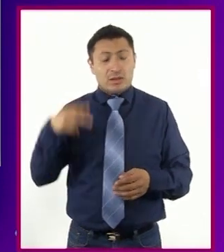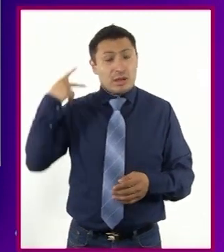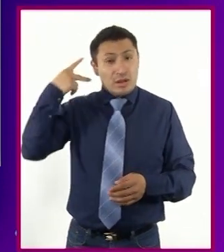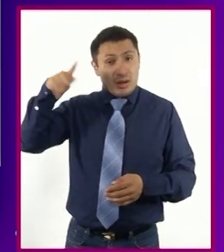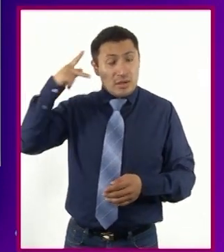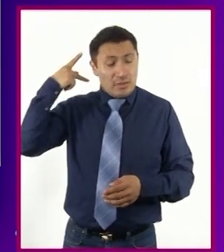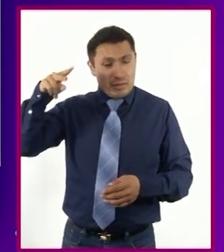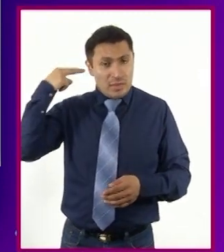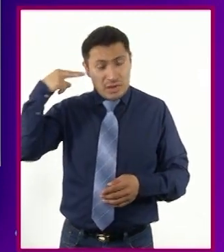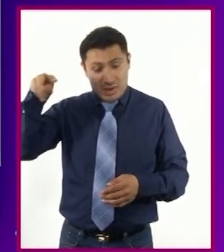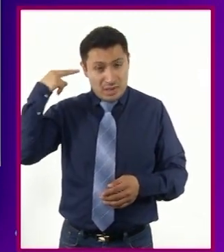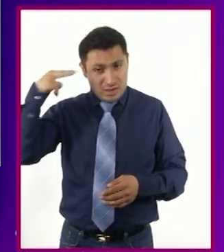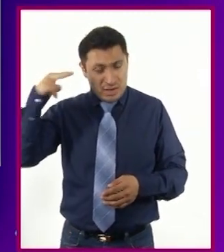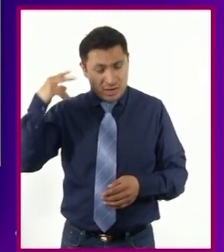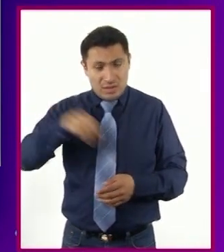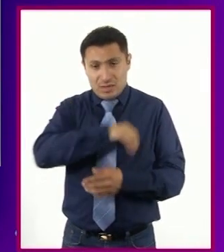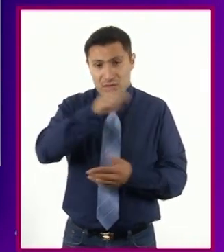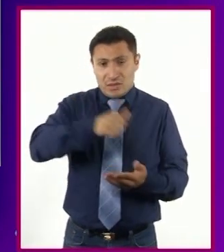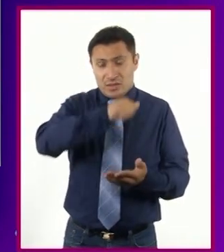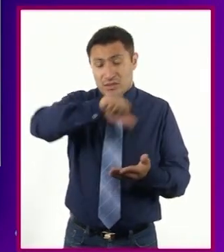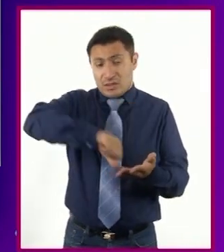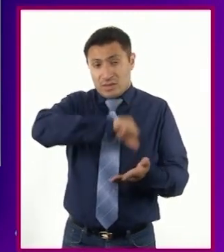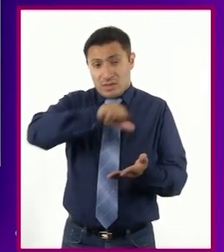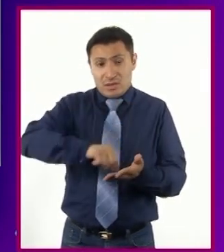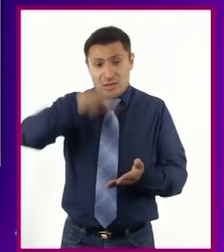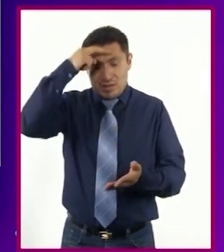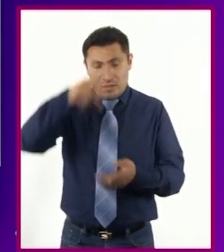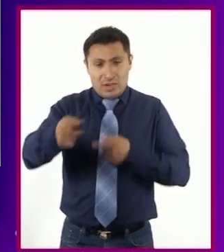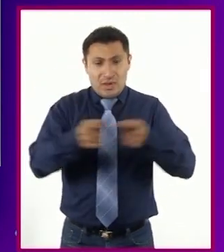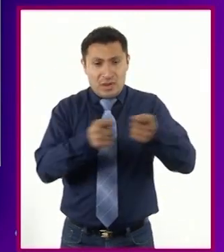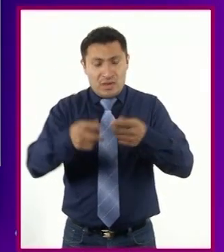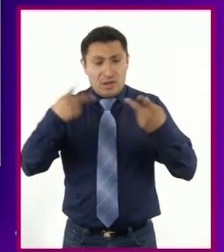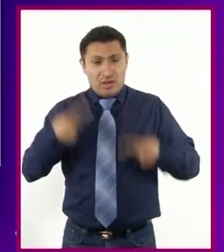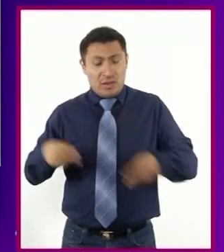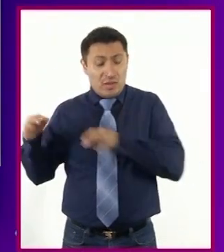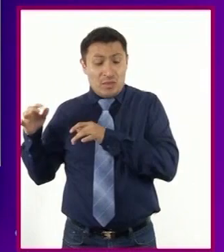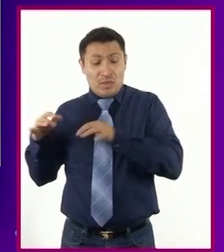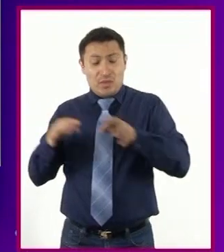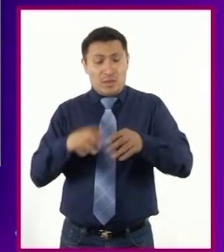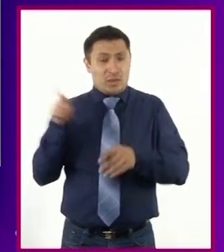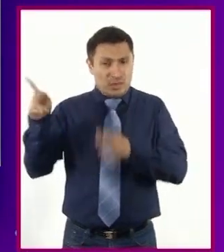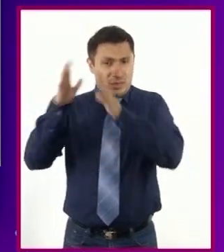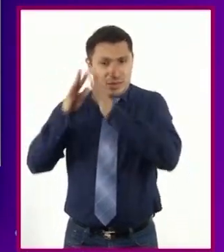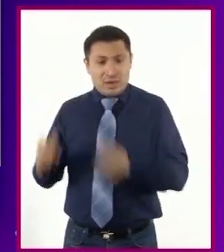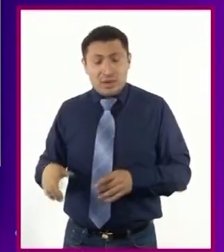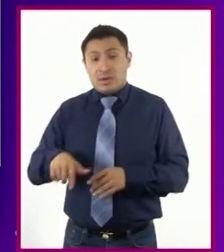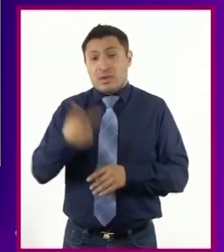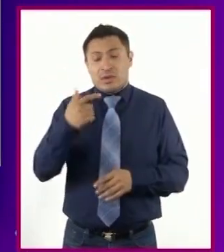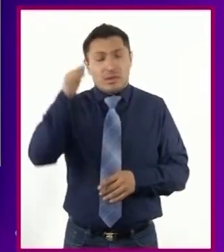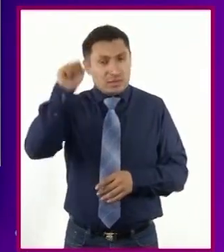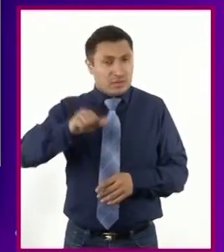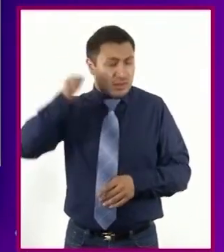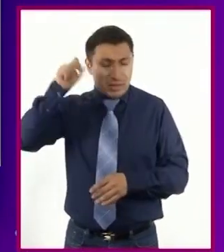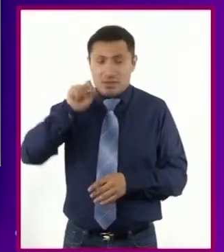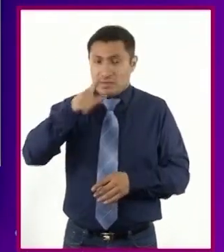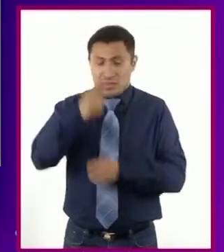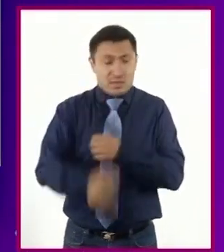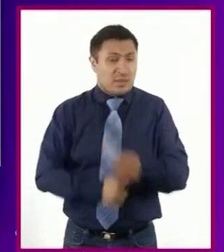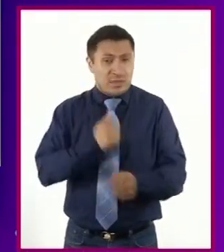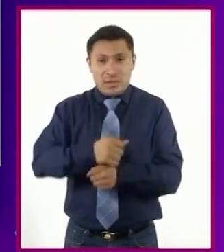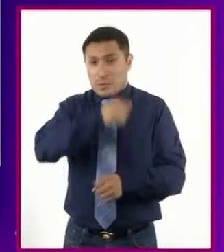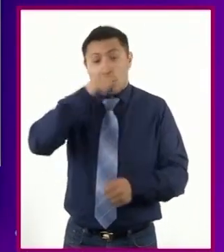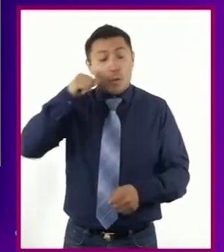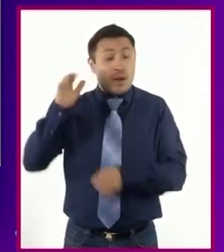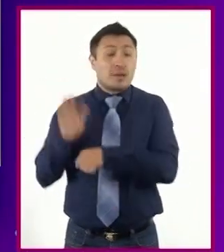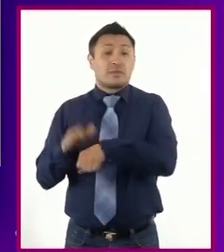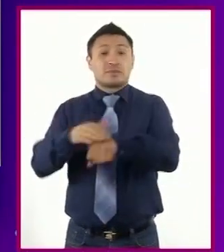de Veracruz hacia el centro de México estaba controlado por los invasores. El 12 de abril de ese mismo año, Juárez hizo